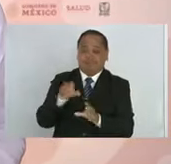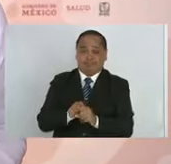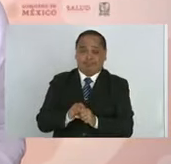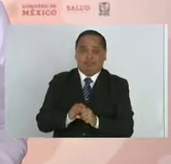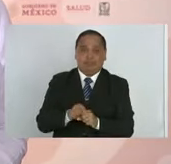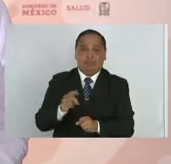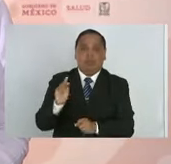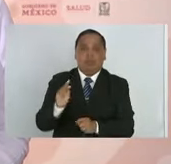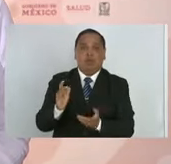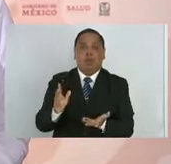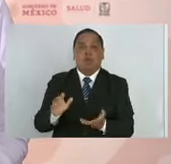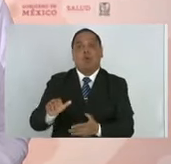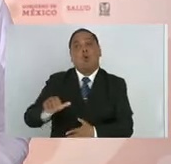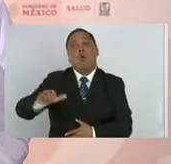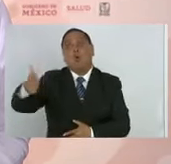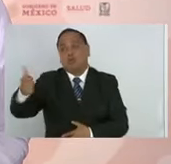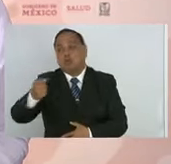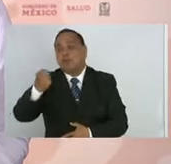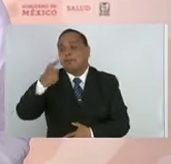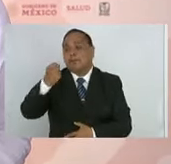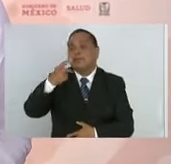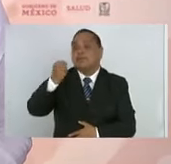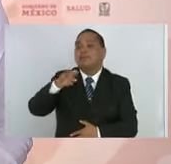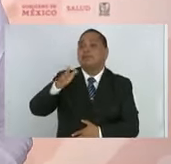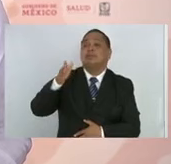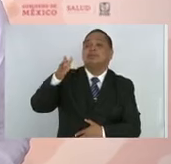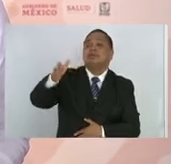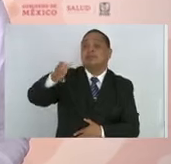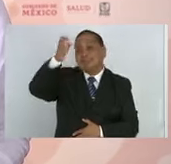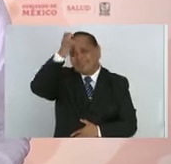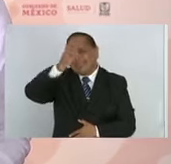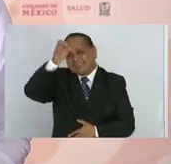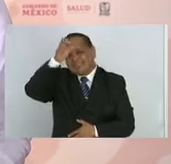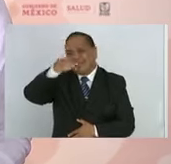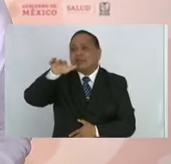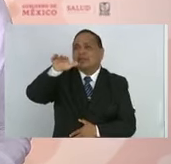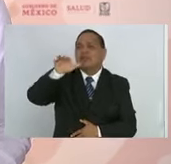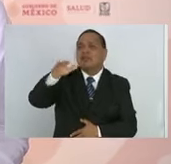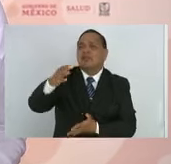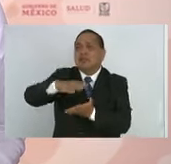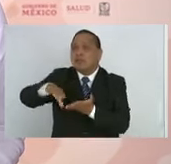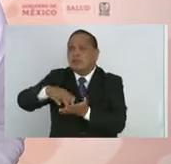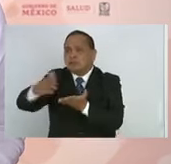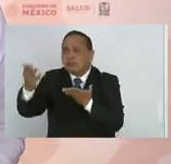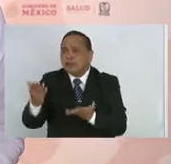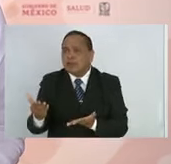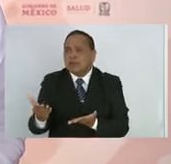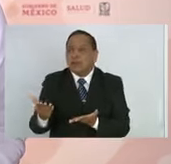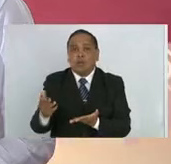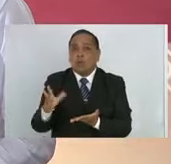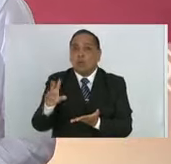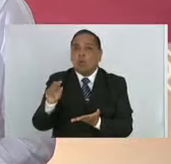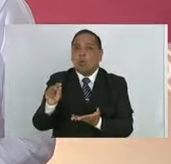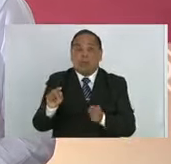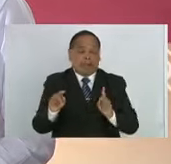comprar medicinas en el extranjero. La ley no lo permitía.